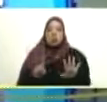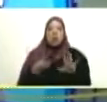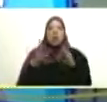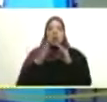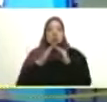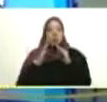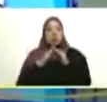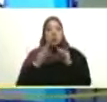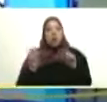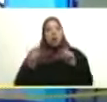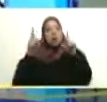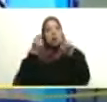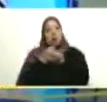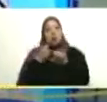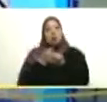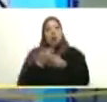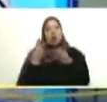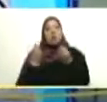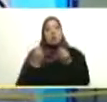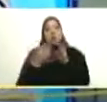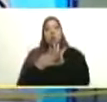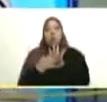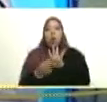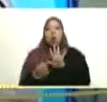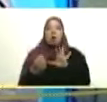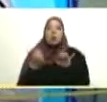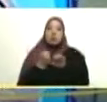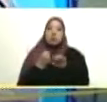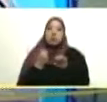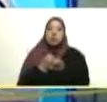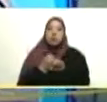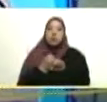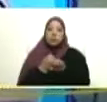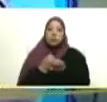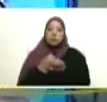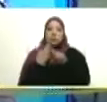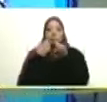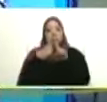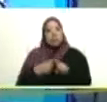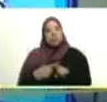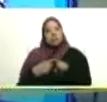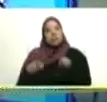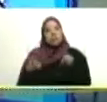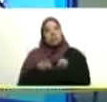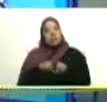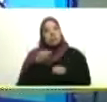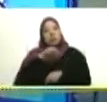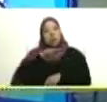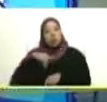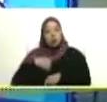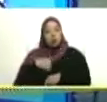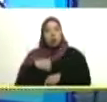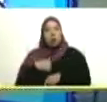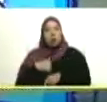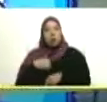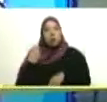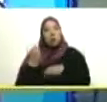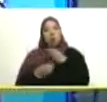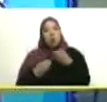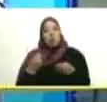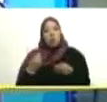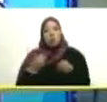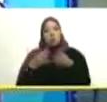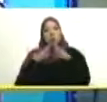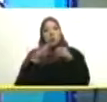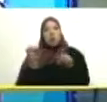presidente. Impresionante. De verdad tenemos muchos ejemplos ya registrados en nuestras redes de cómo se va logrando en